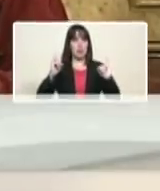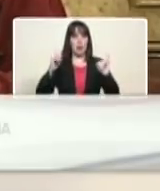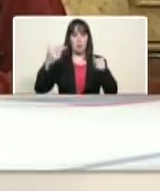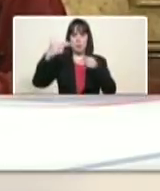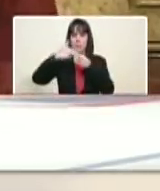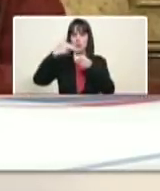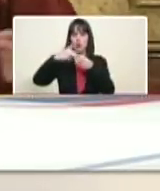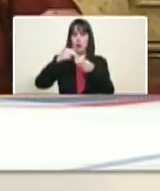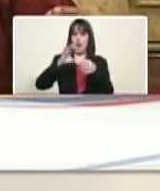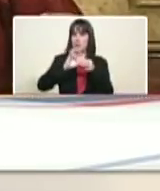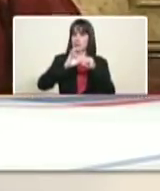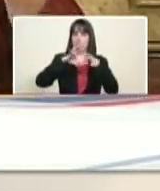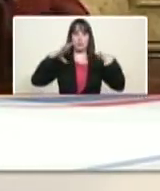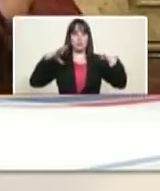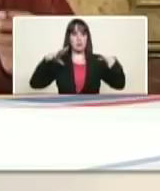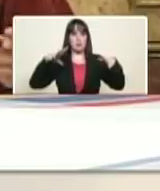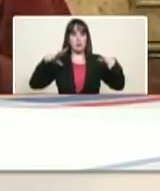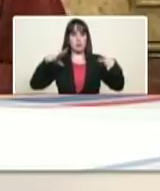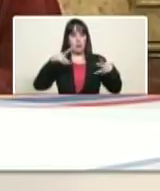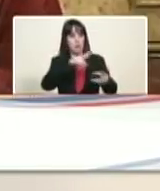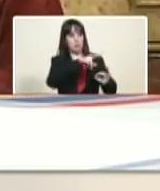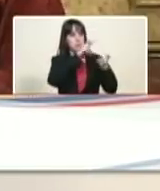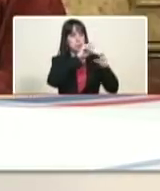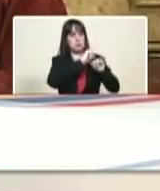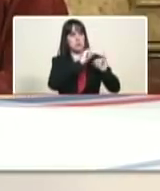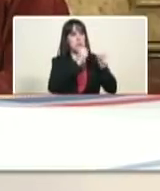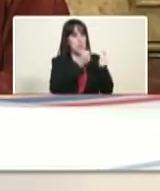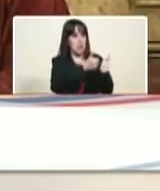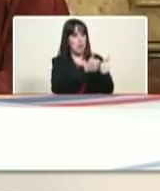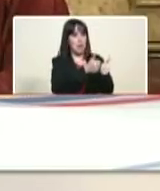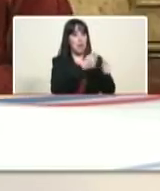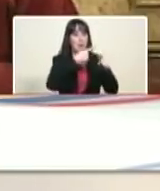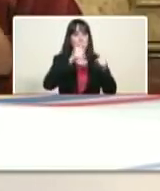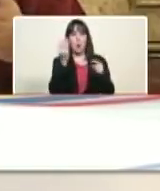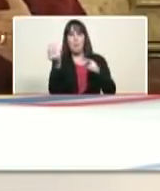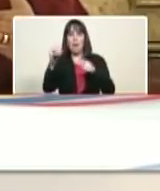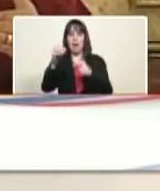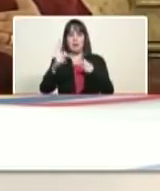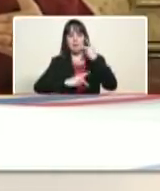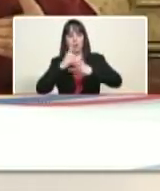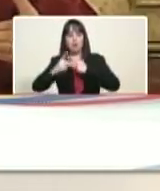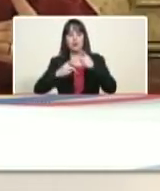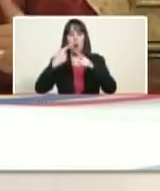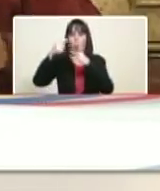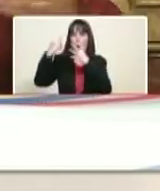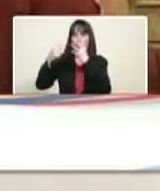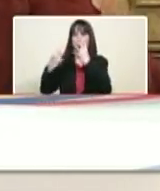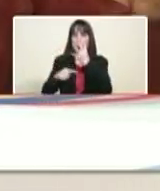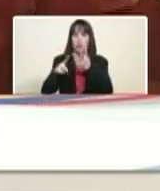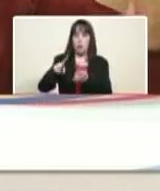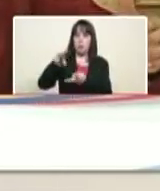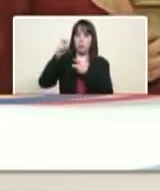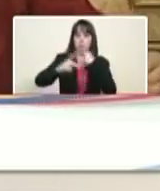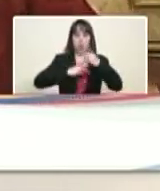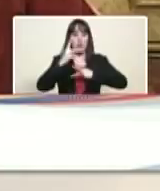petrolera definitivamente y cree nuevas fuentes de riqueza. Y un país que produzca todo.